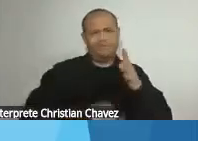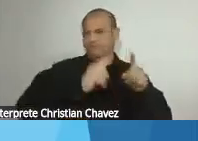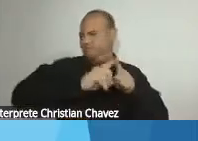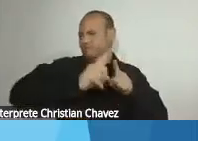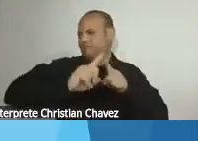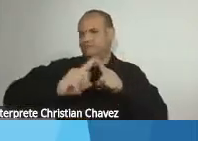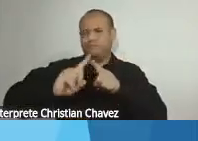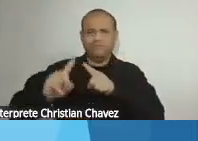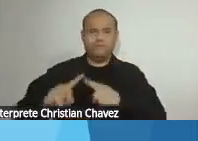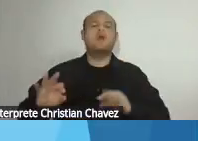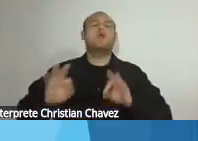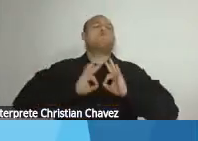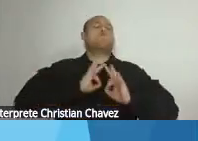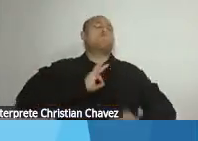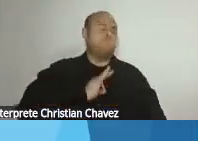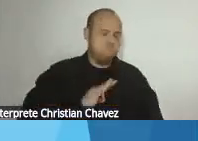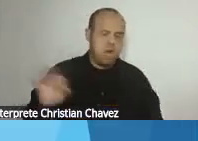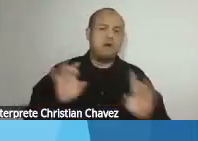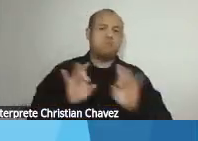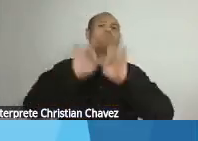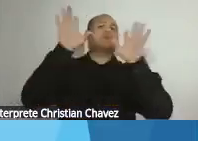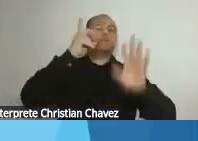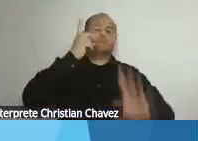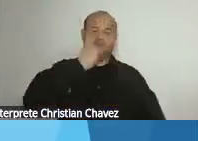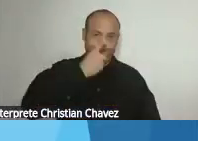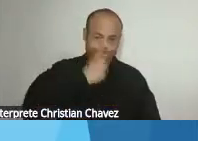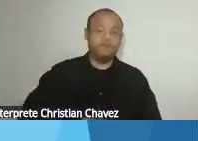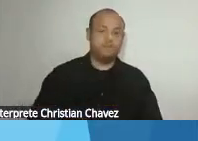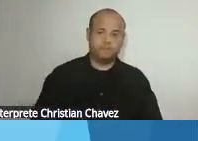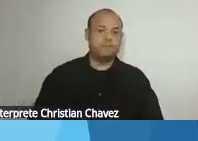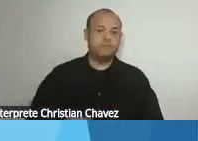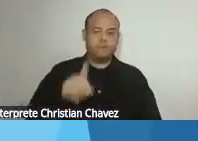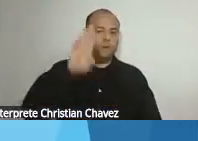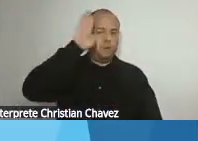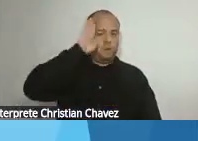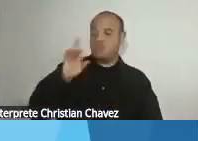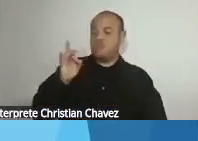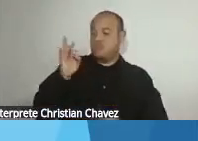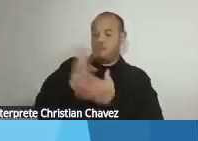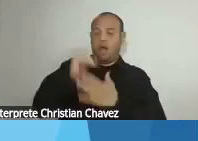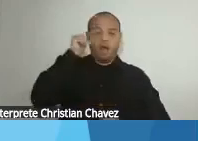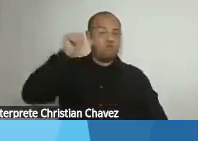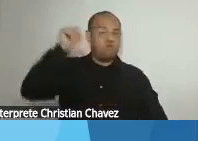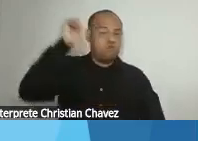diabetes tipo 2 puede aparecer. Así que no es propio solamente de adultos.